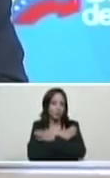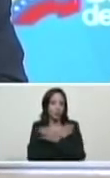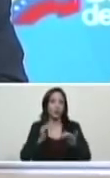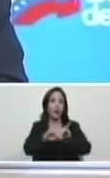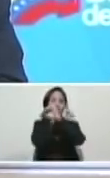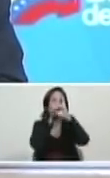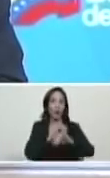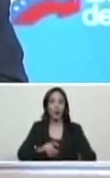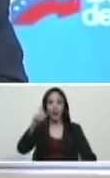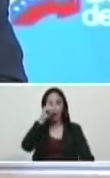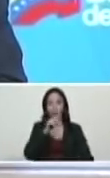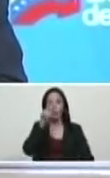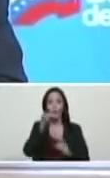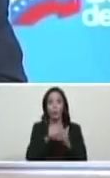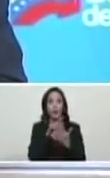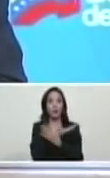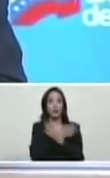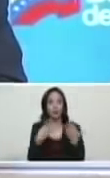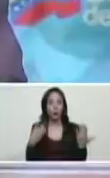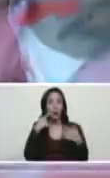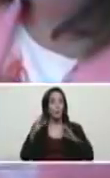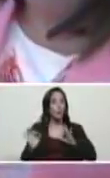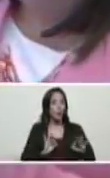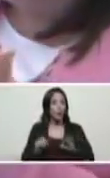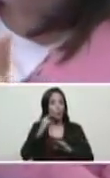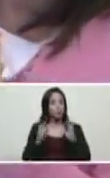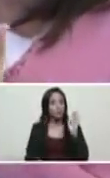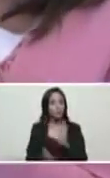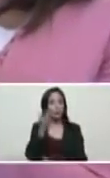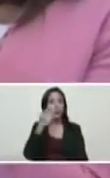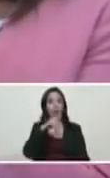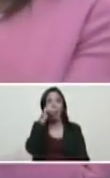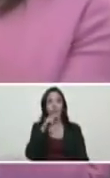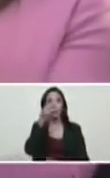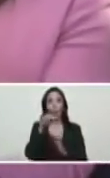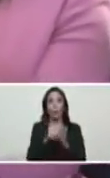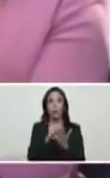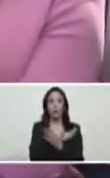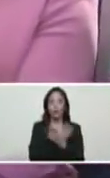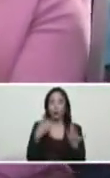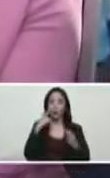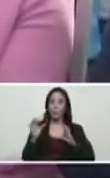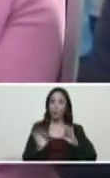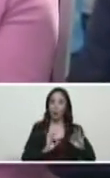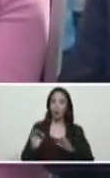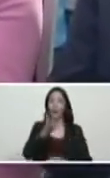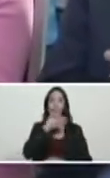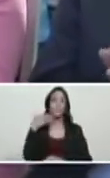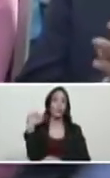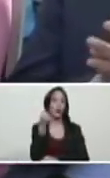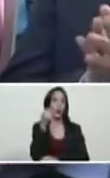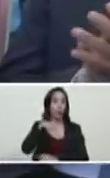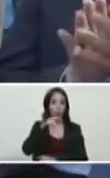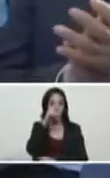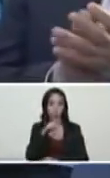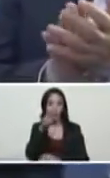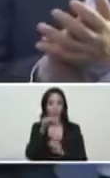¡Feliz año 2019! Preparémonos, porque el año 2019 va a ser mejor que este